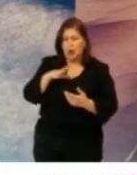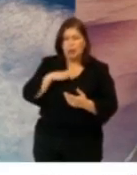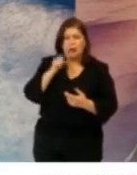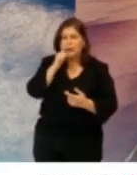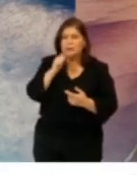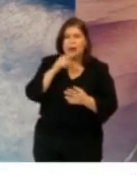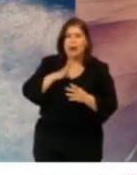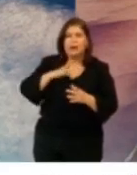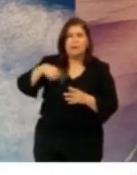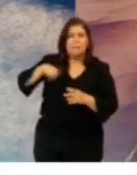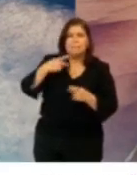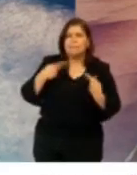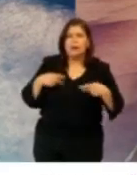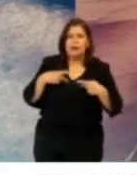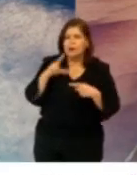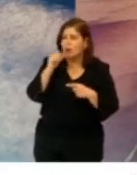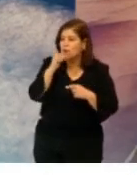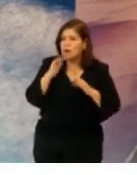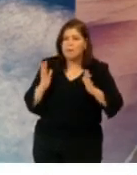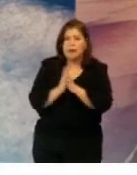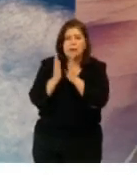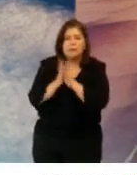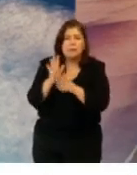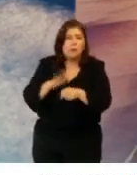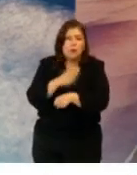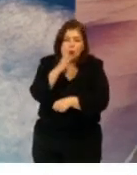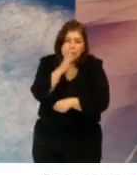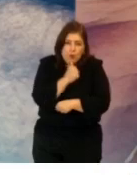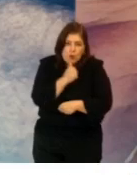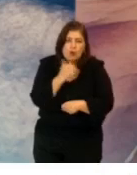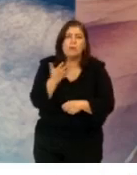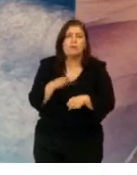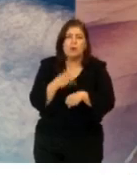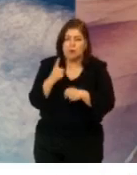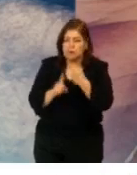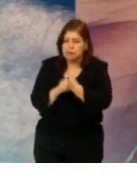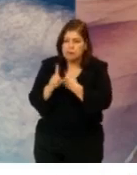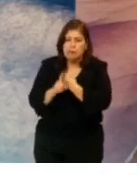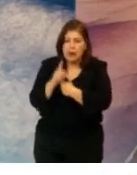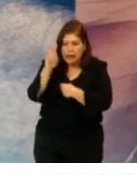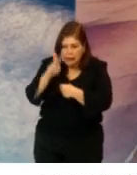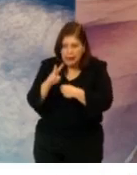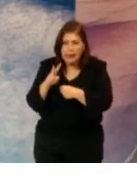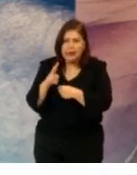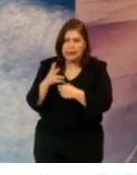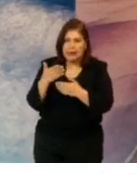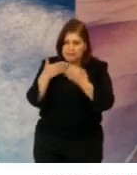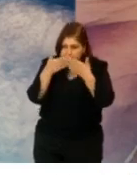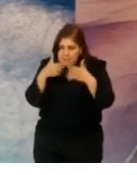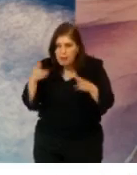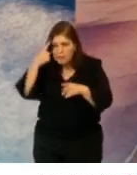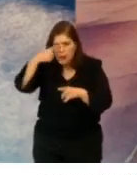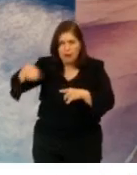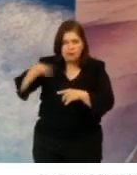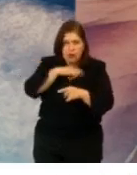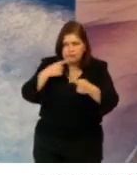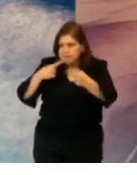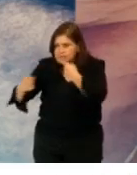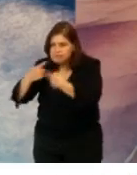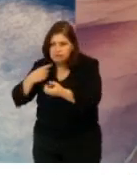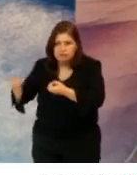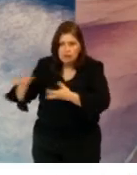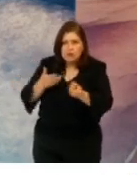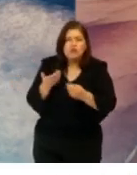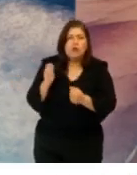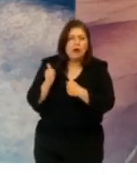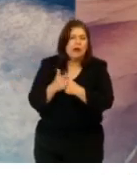vez hay más personas que no van a participar y porque no pueden, y porque este tipo de problemas no se están abordando como corresponden. Entonces, creo que